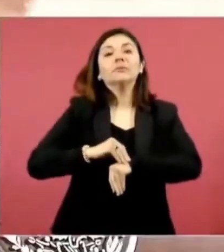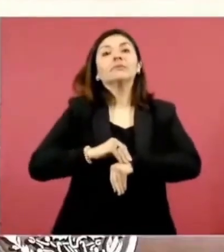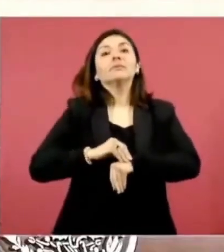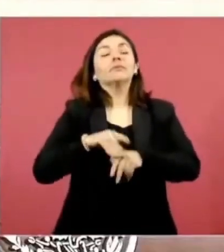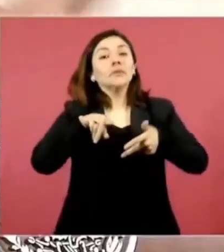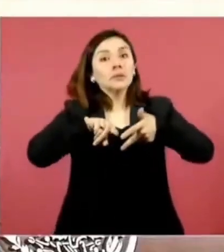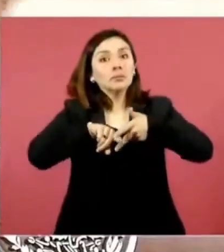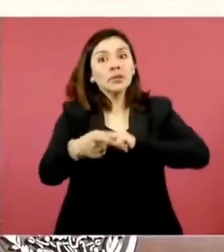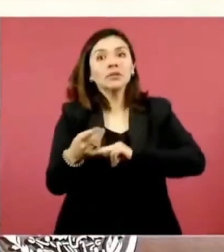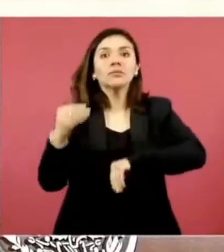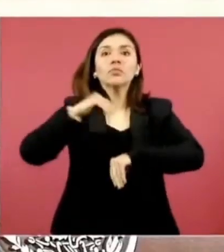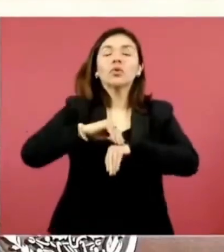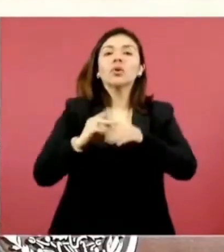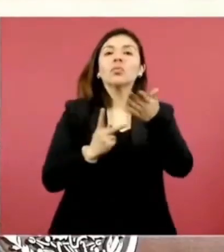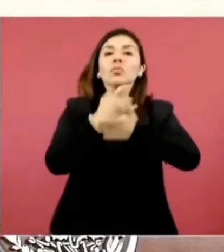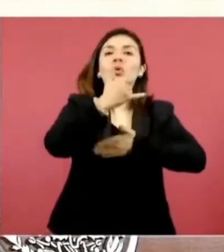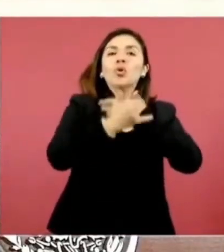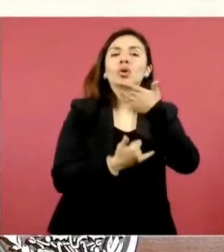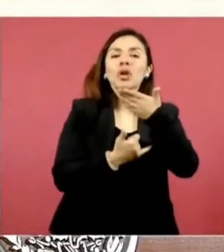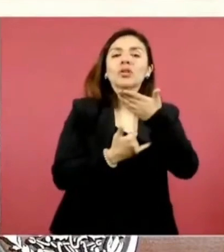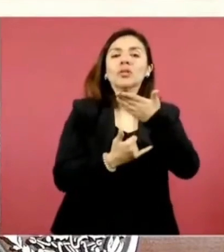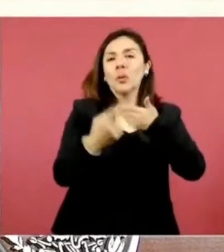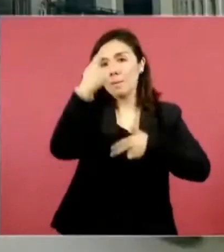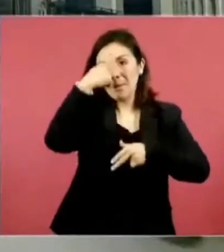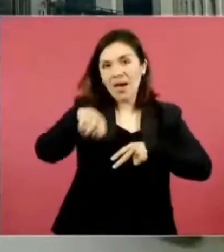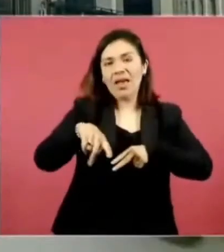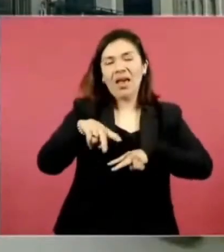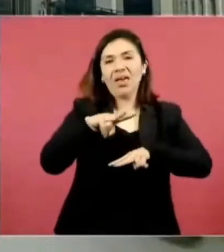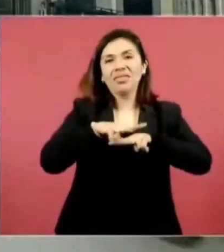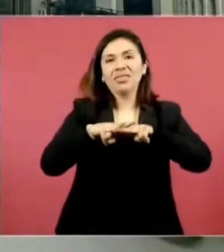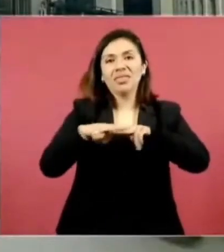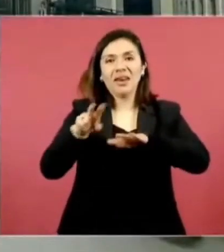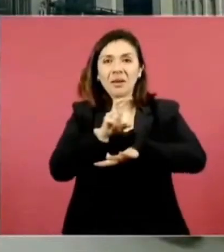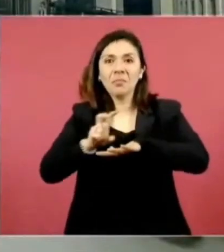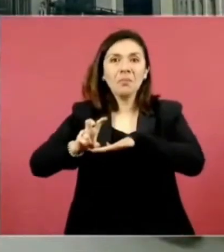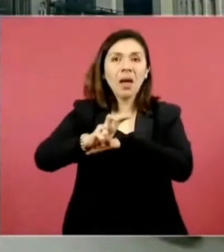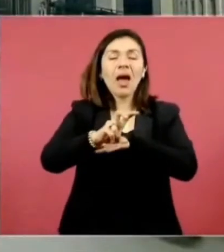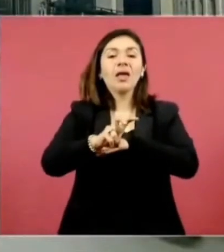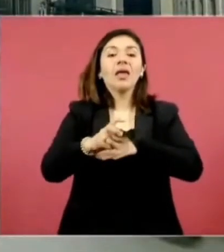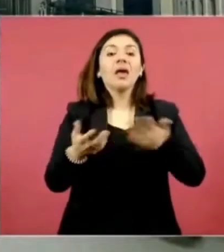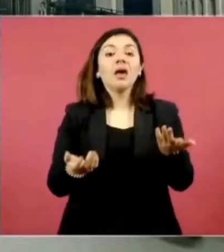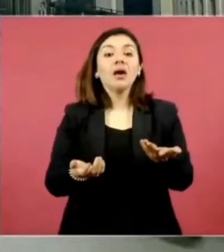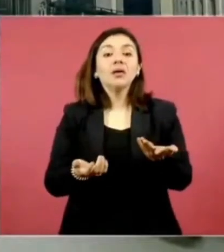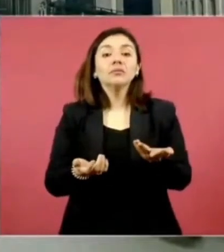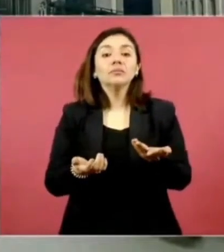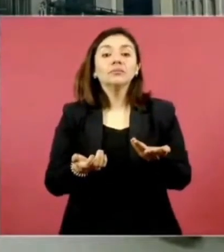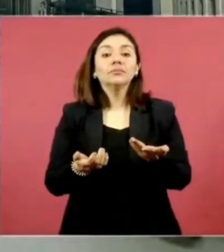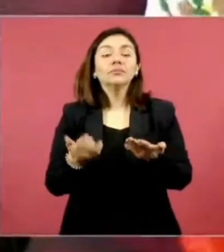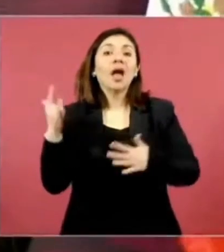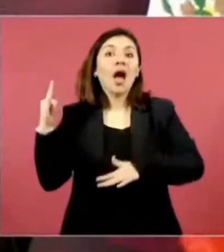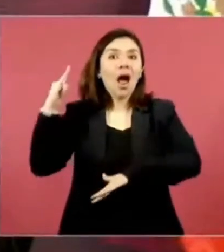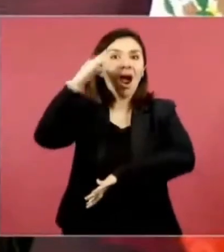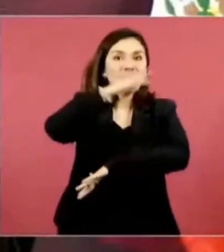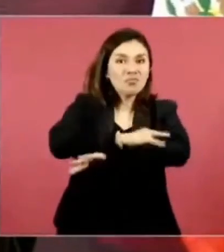Empezamos con el proyecto del Tren Maya, lo del aeropuerto.